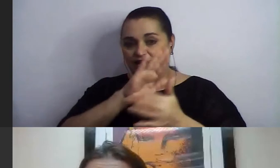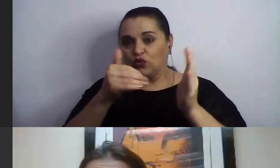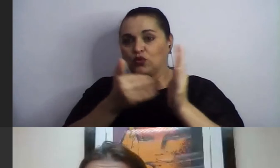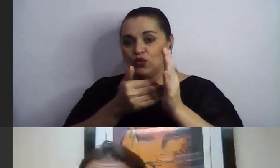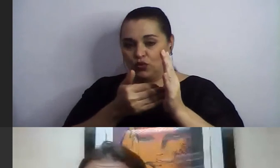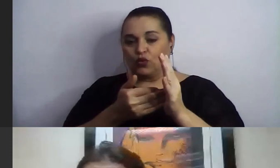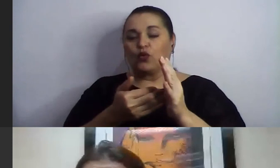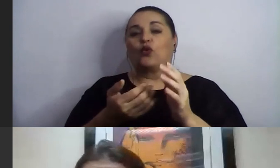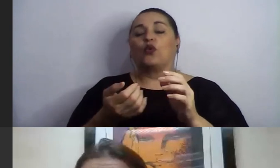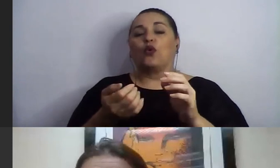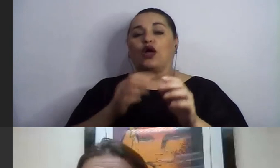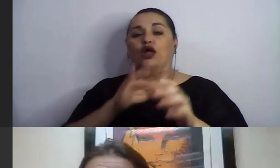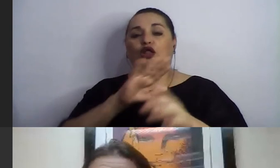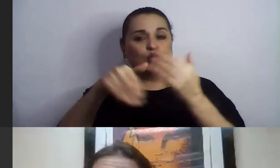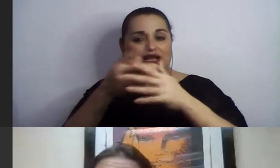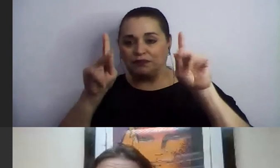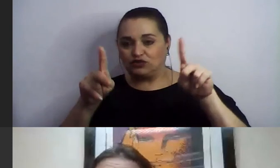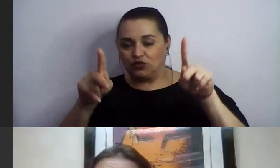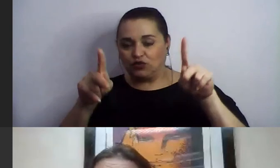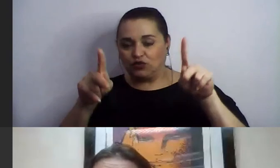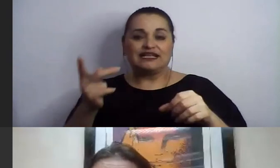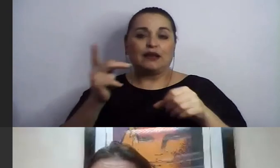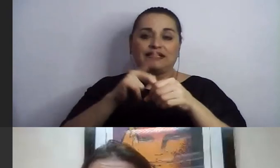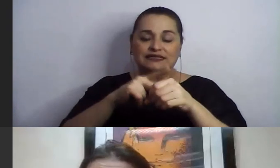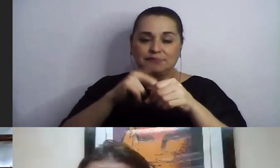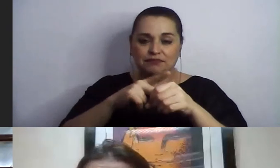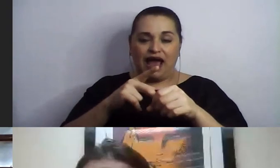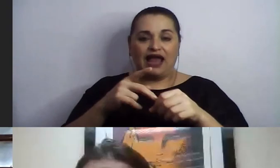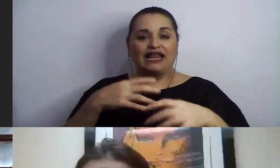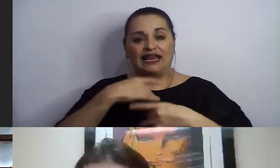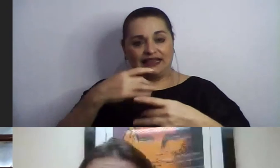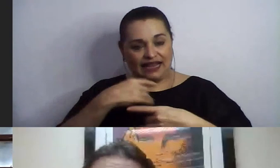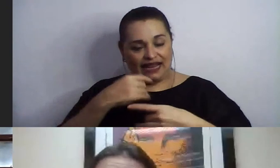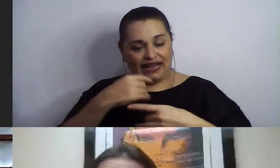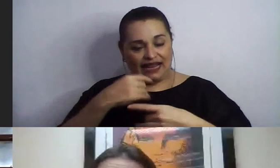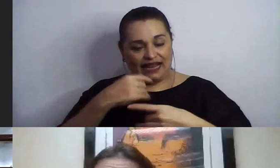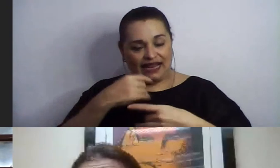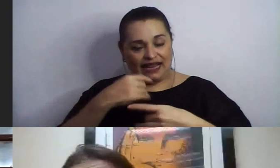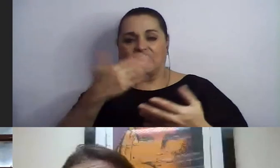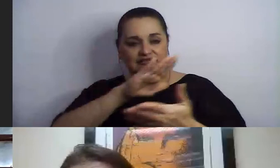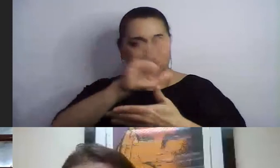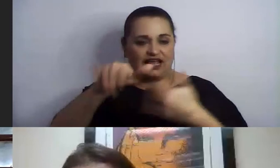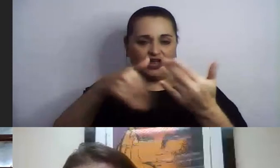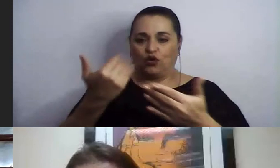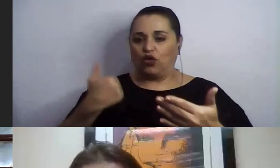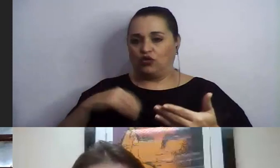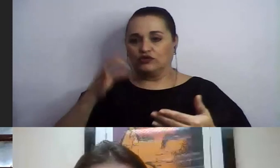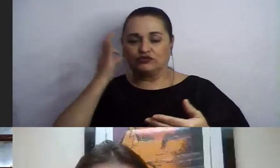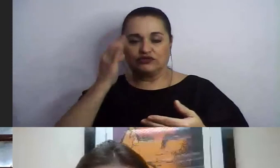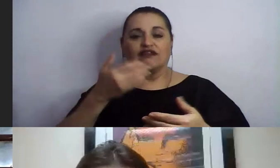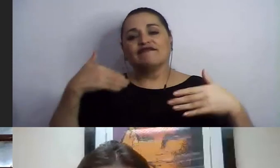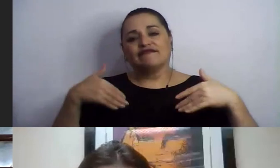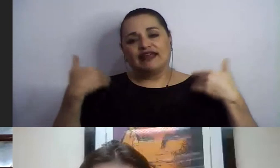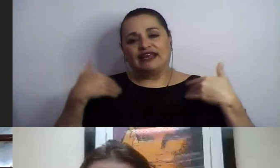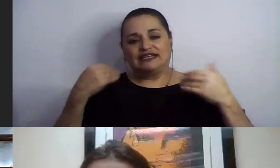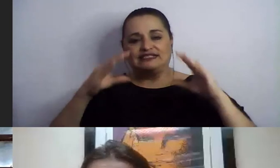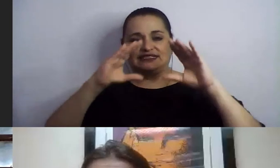participaron de la actividad del interés mostrado muchísimas gracias a todas y a todos y que tengan una feliz tarde